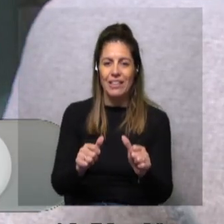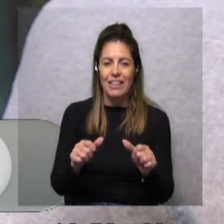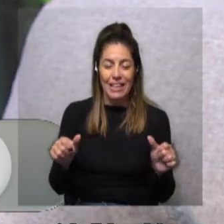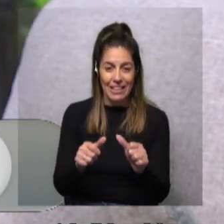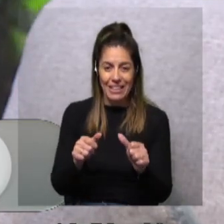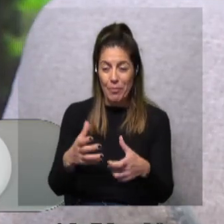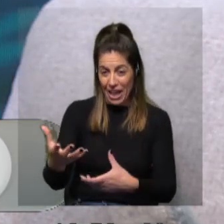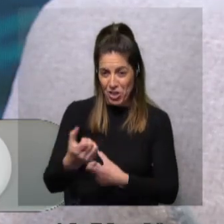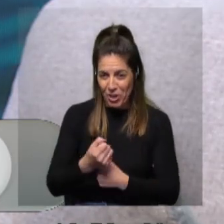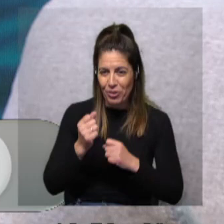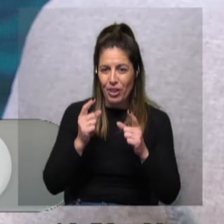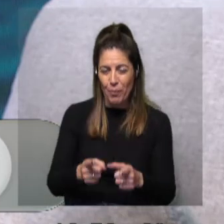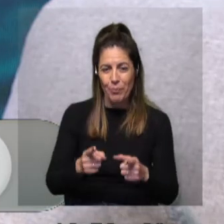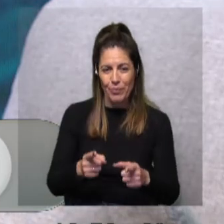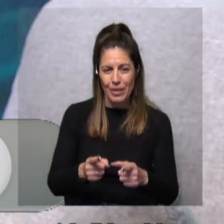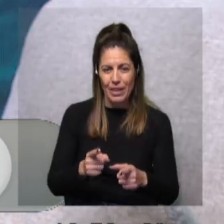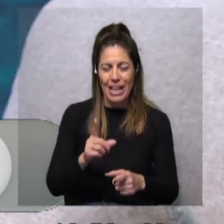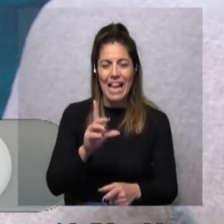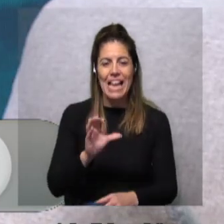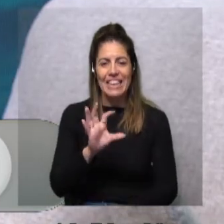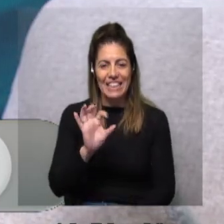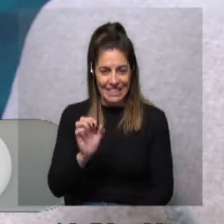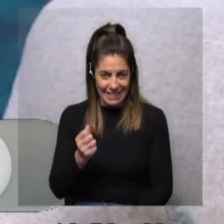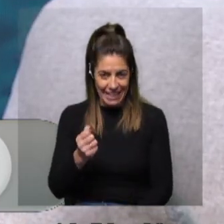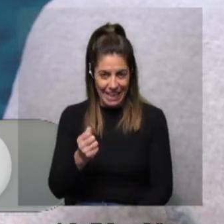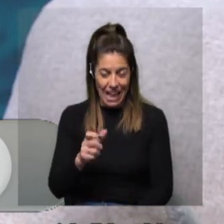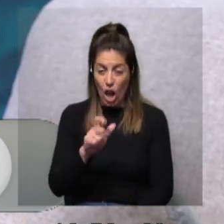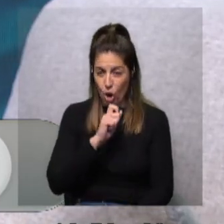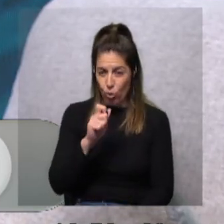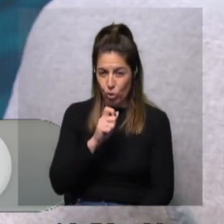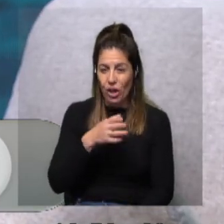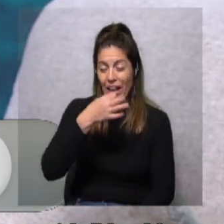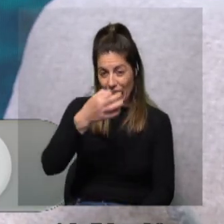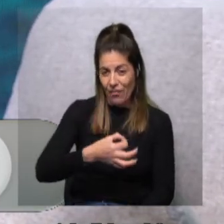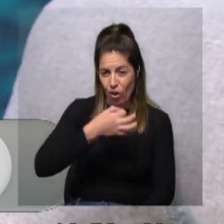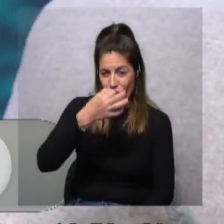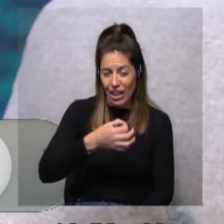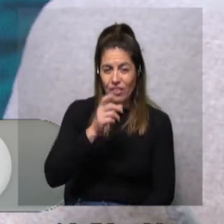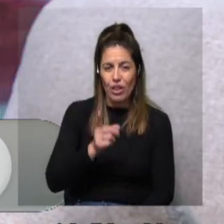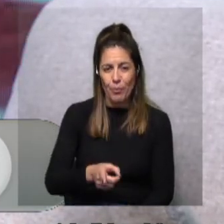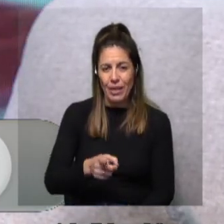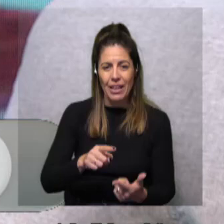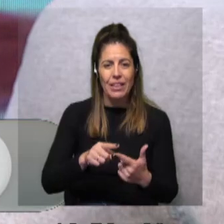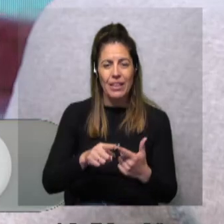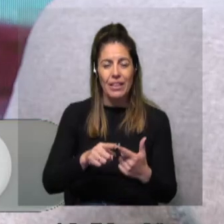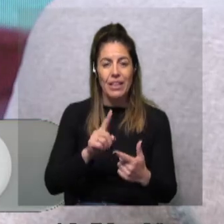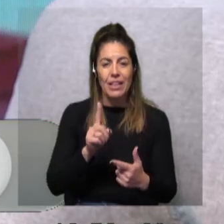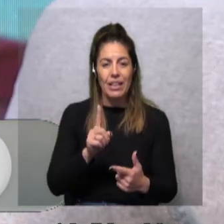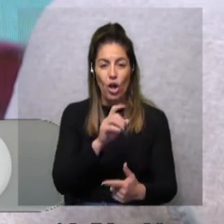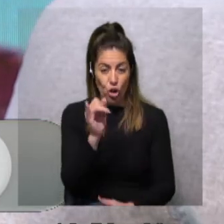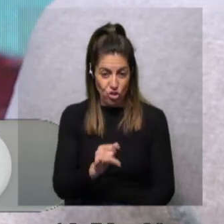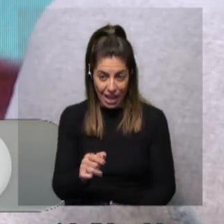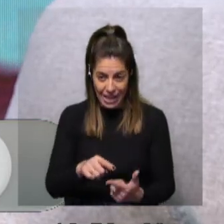puse a ellos, a Leticia Carvajal, que es la locutora, narradora. Después está Ismael González, que hizo